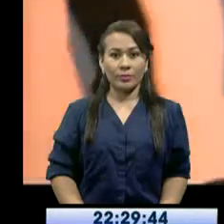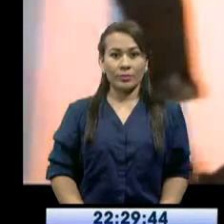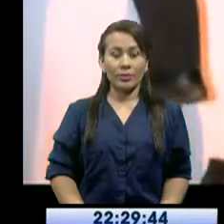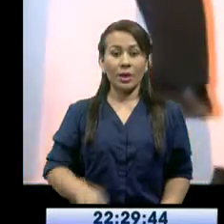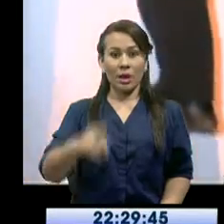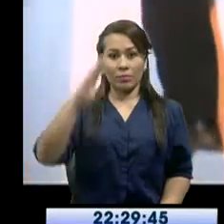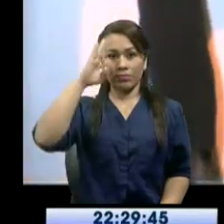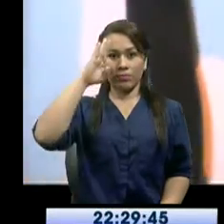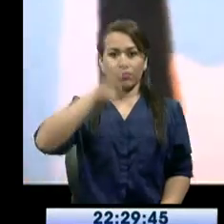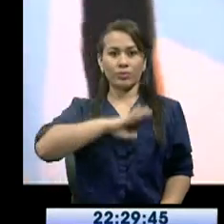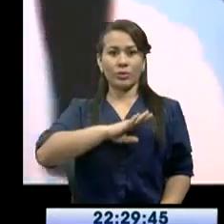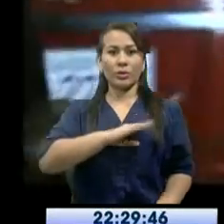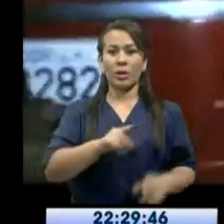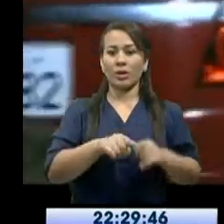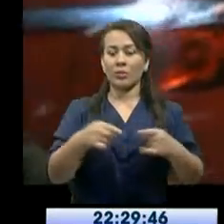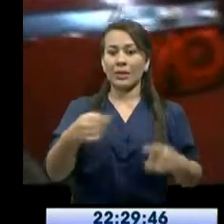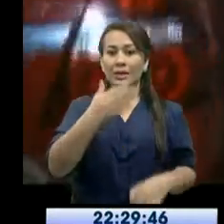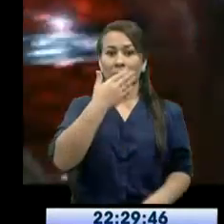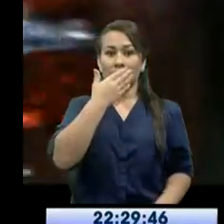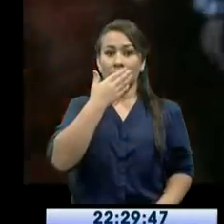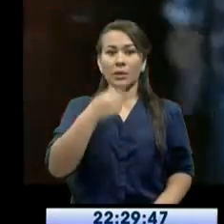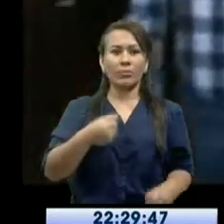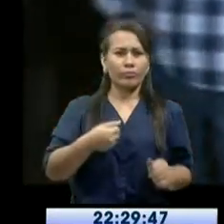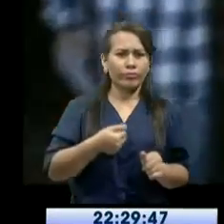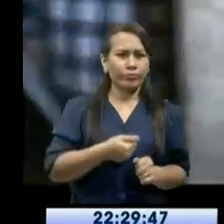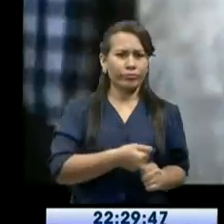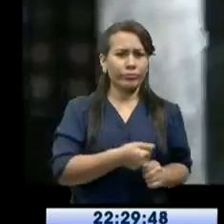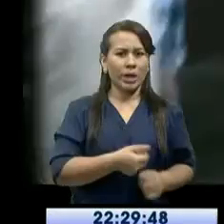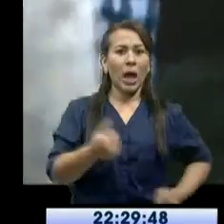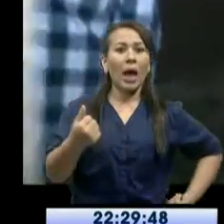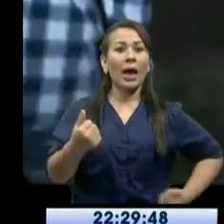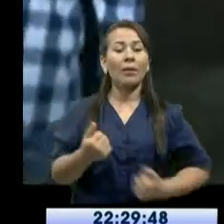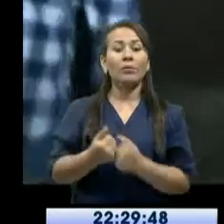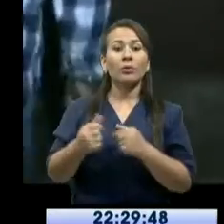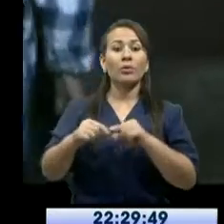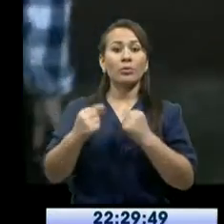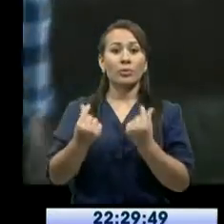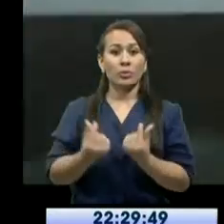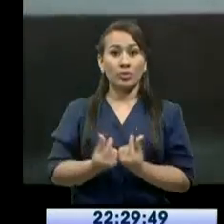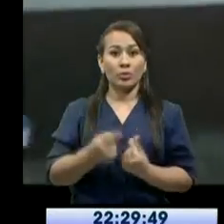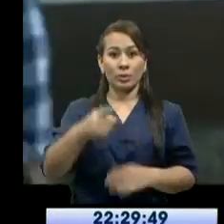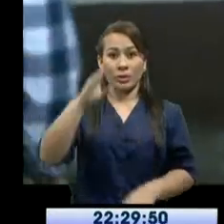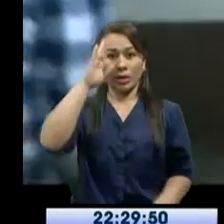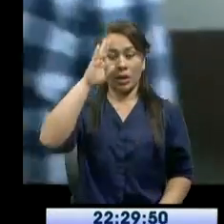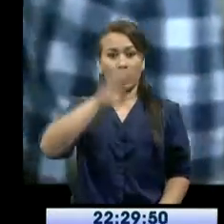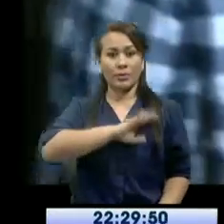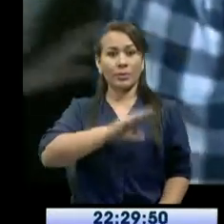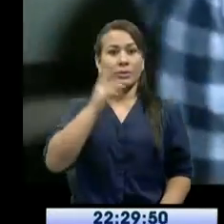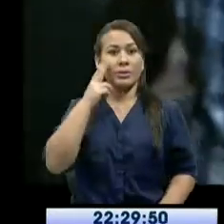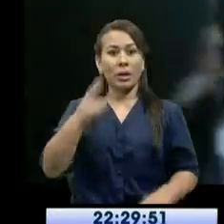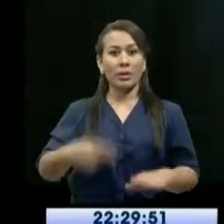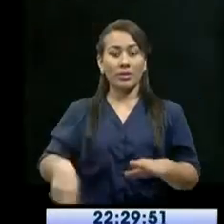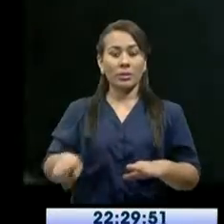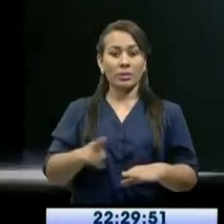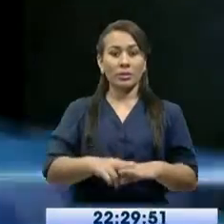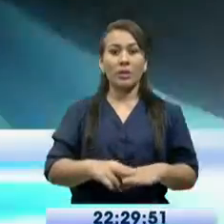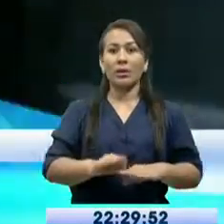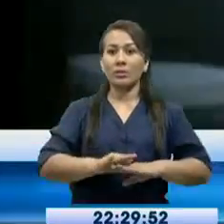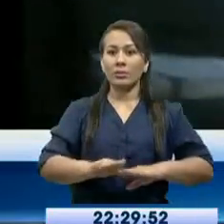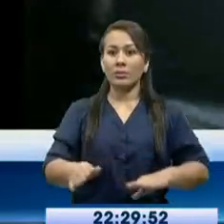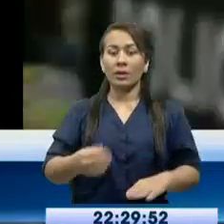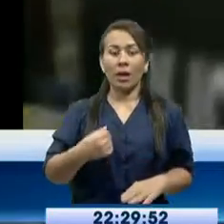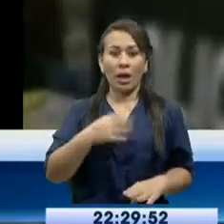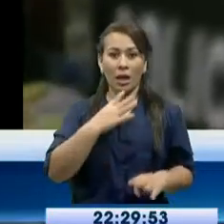agentes de la unidad de antisecuestros y extorsión, apoyados por grupos tácticos de la Policía Nacional y liderados por